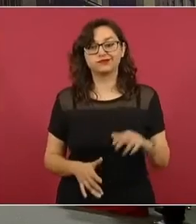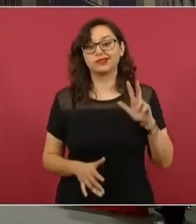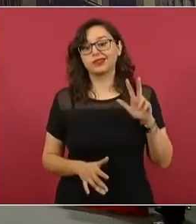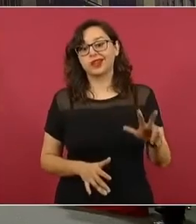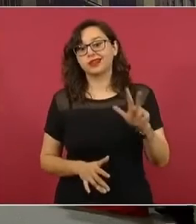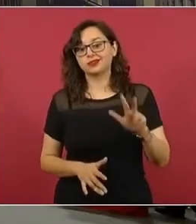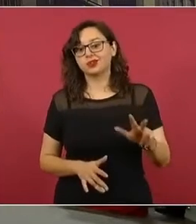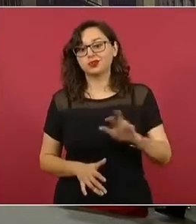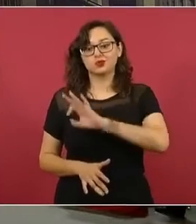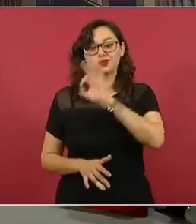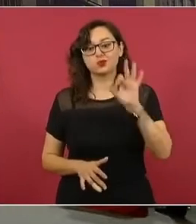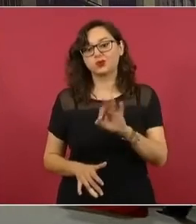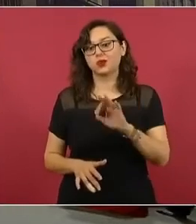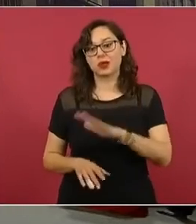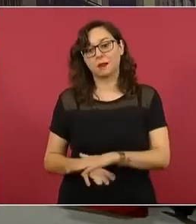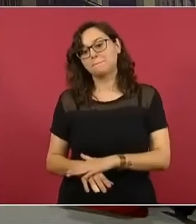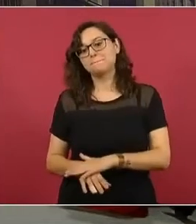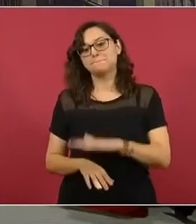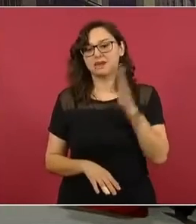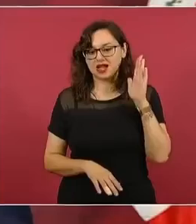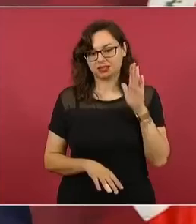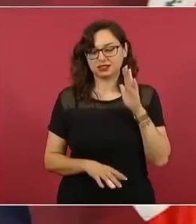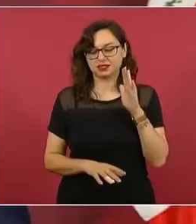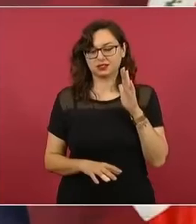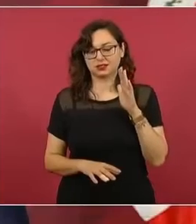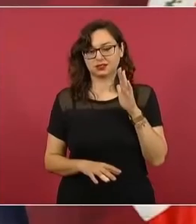18% arriba.